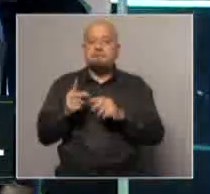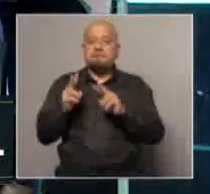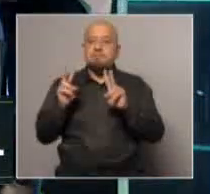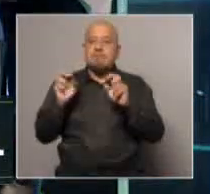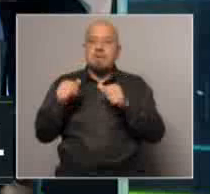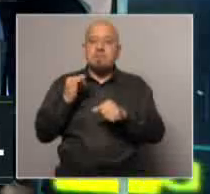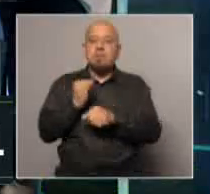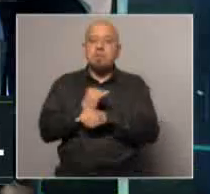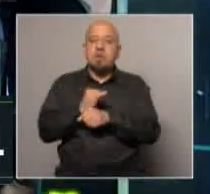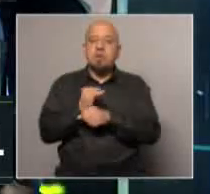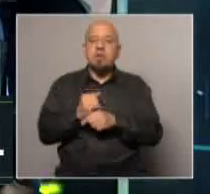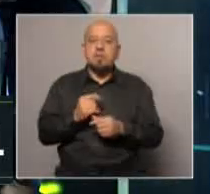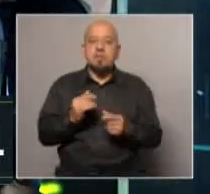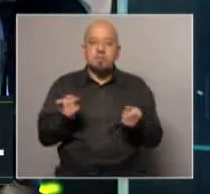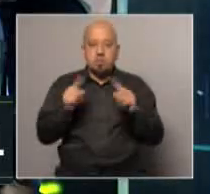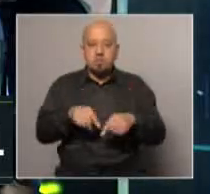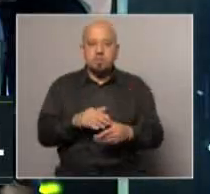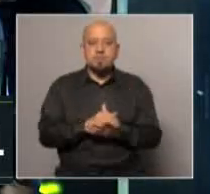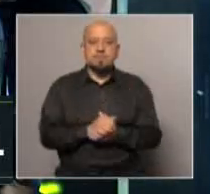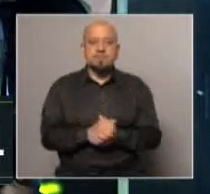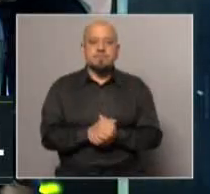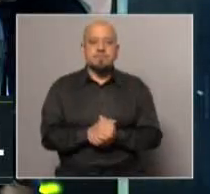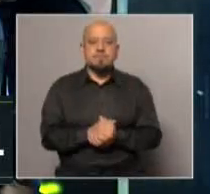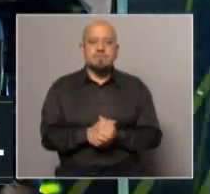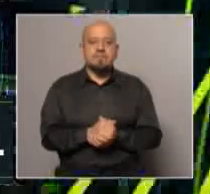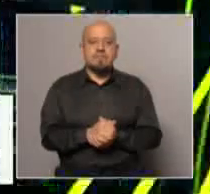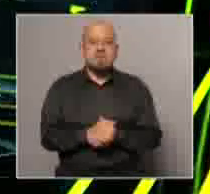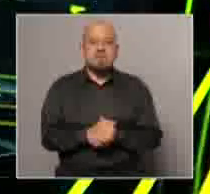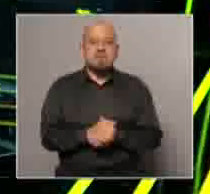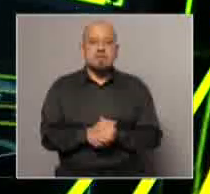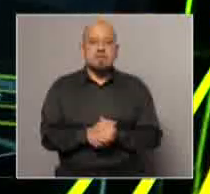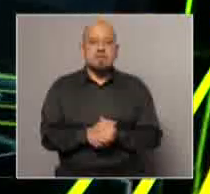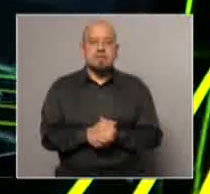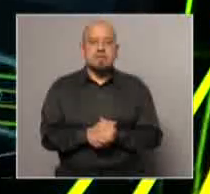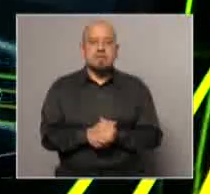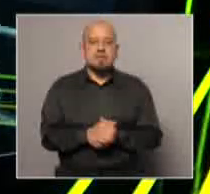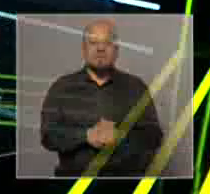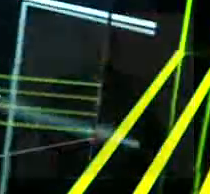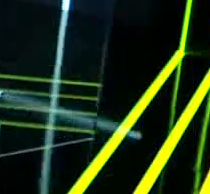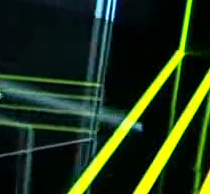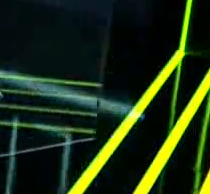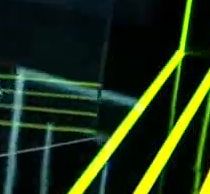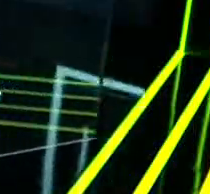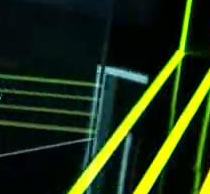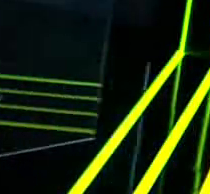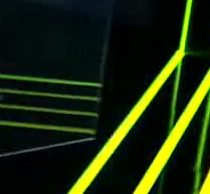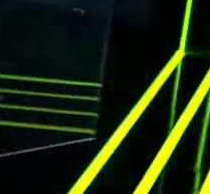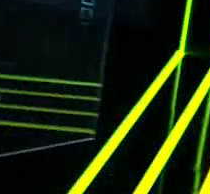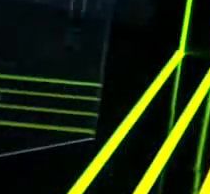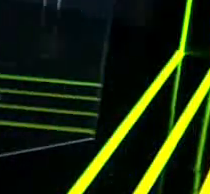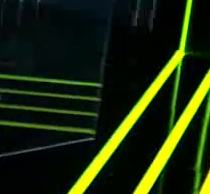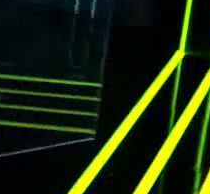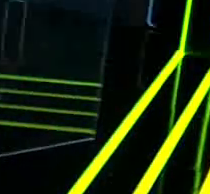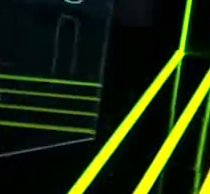pata industrial. En un instante nada más, ya volvemos. Muy amables. Gracias. Un momentito, que terminemos el video al